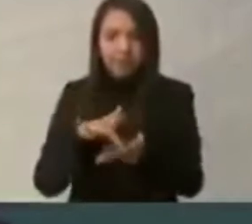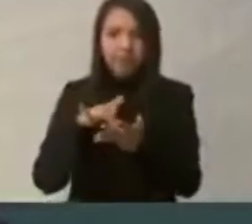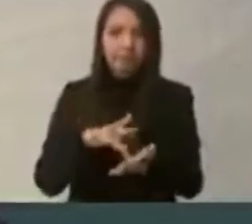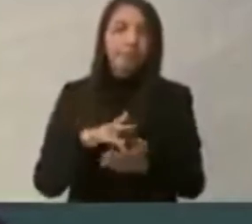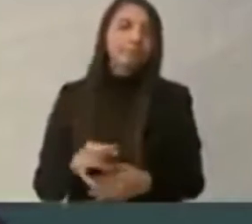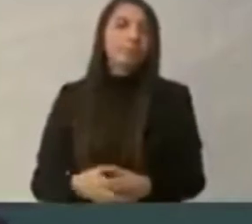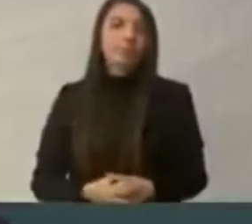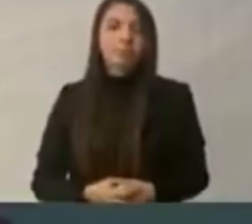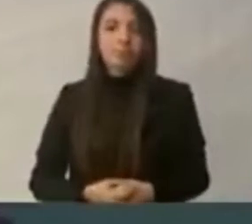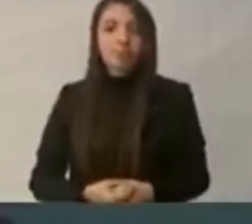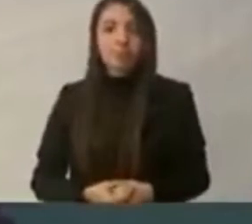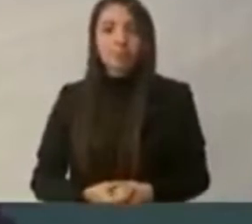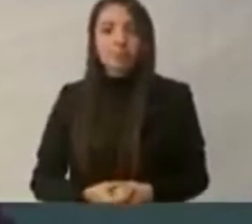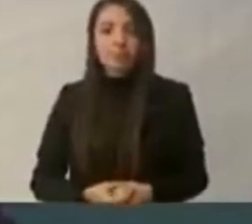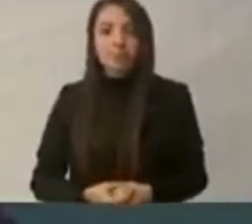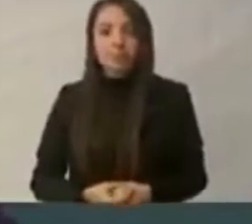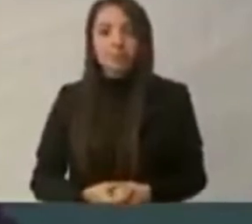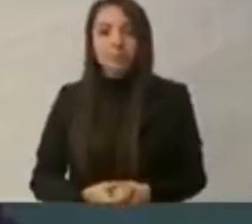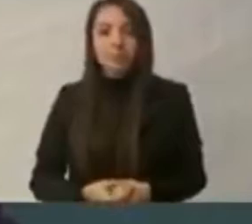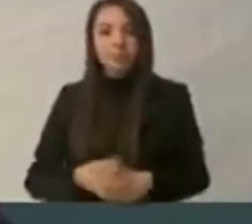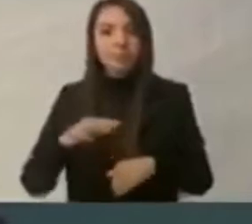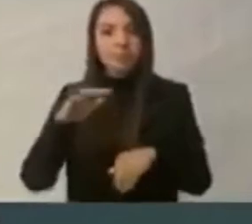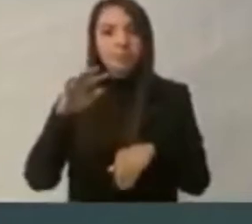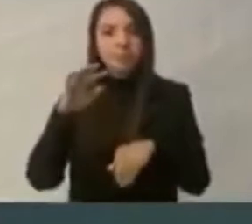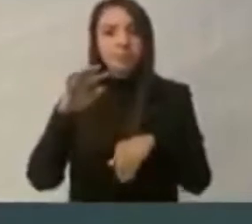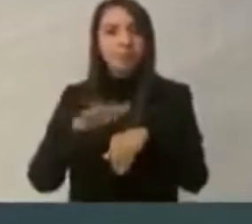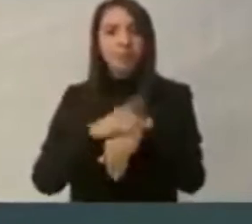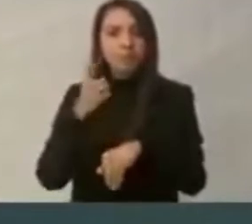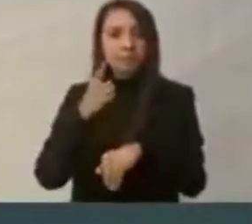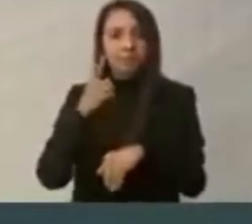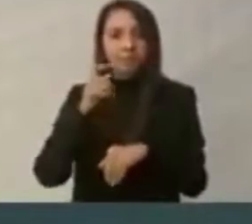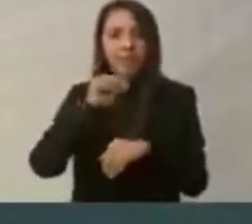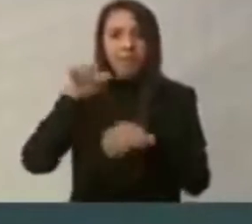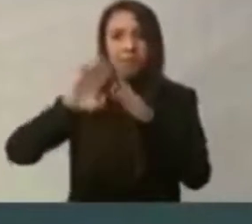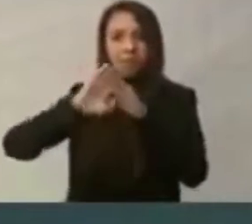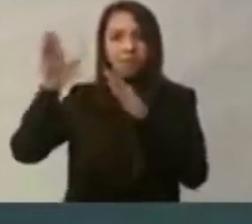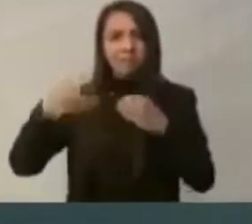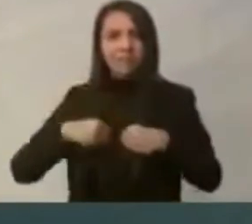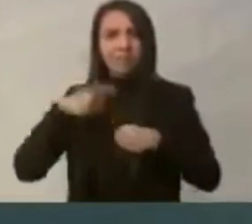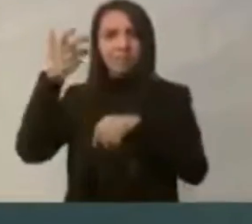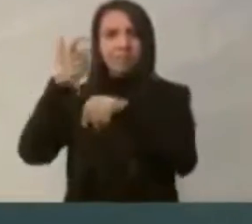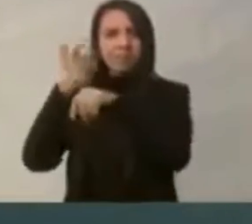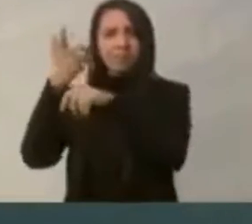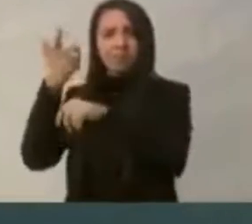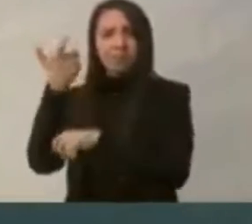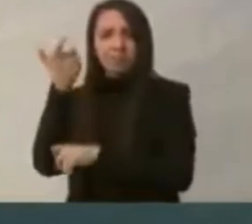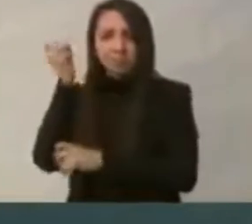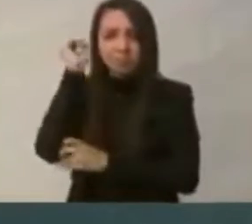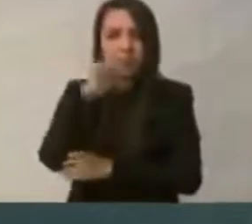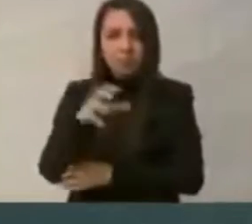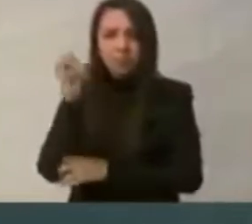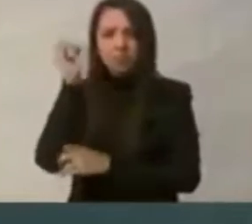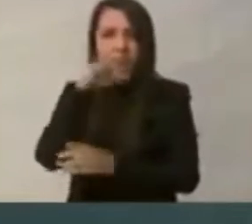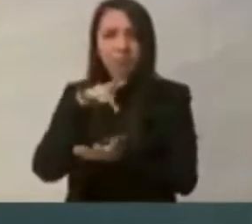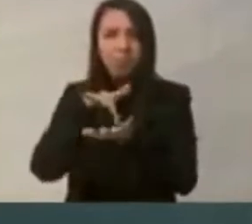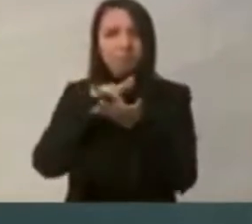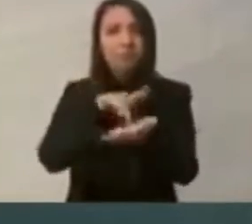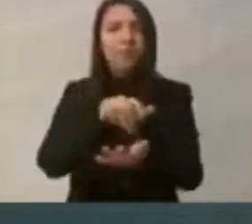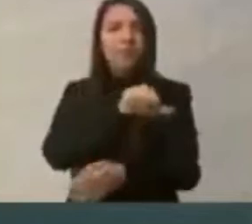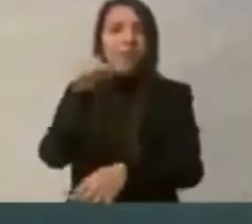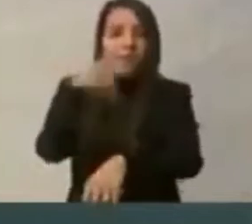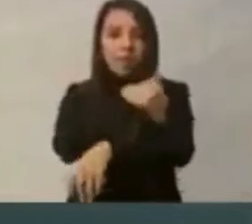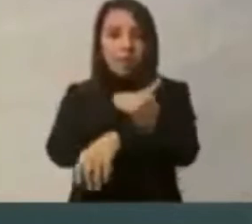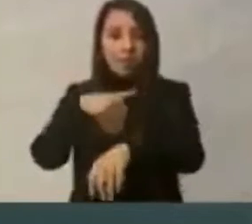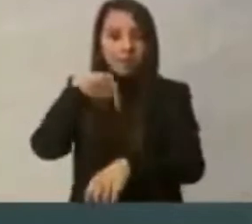porque no han dejado de enviar remesas a sus familiares